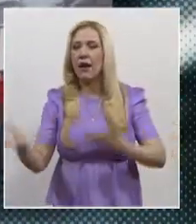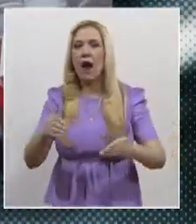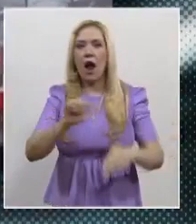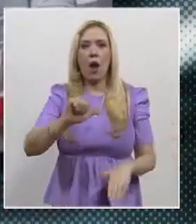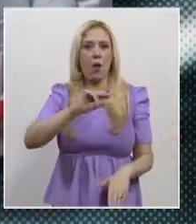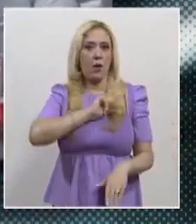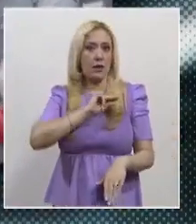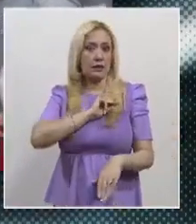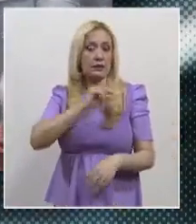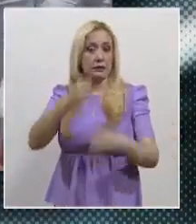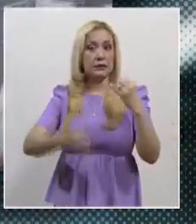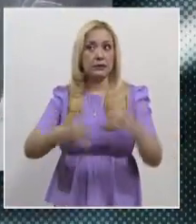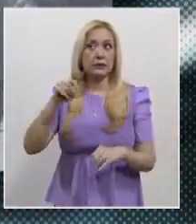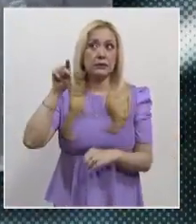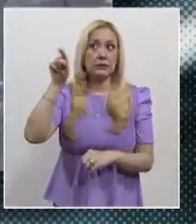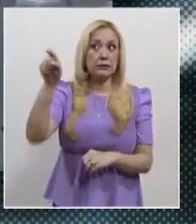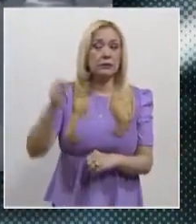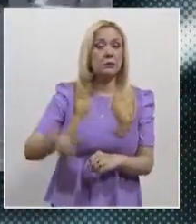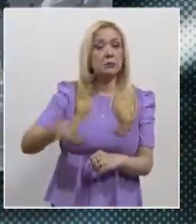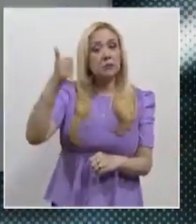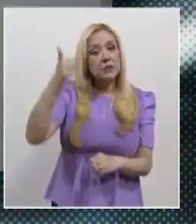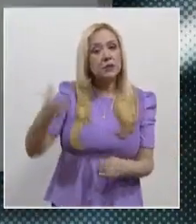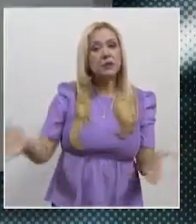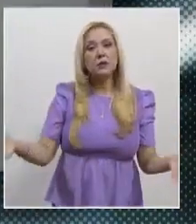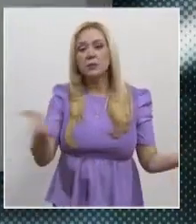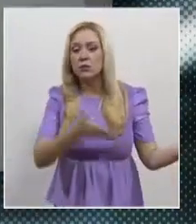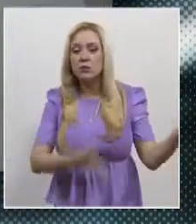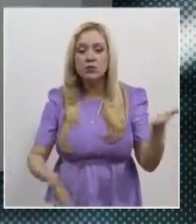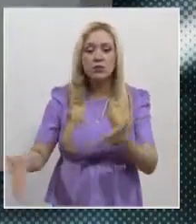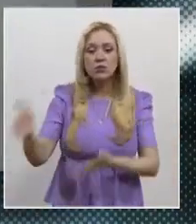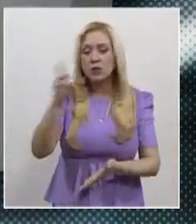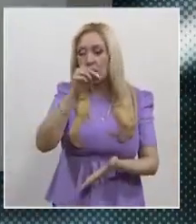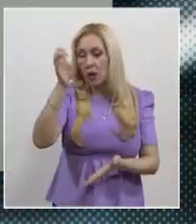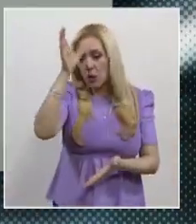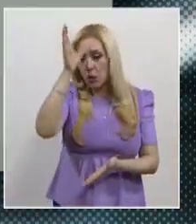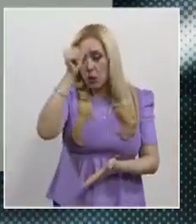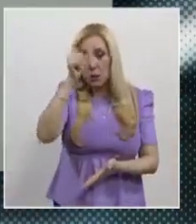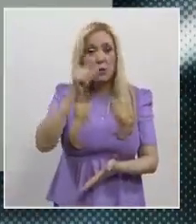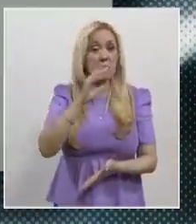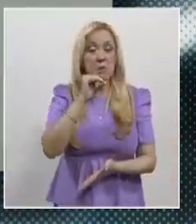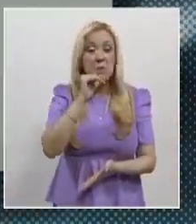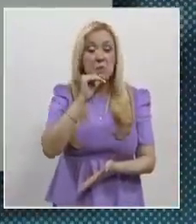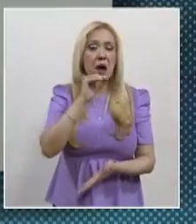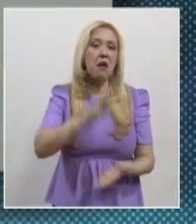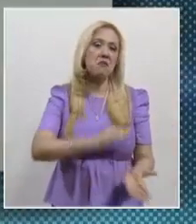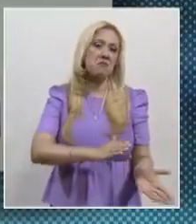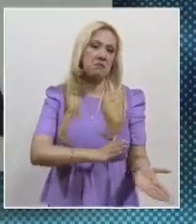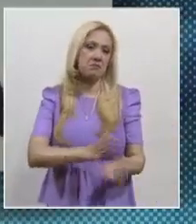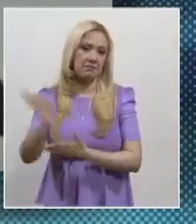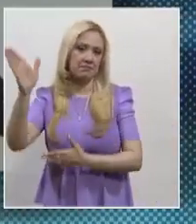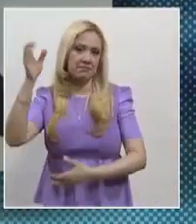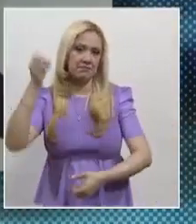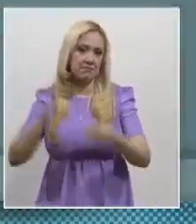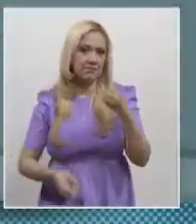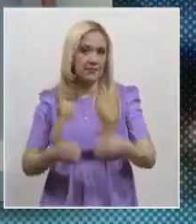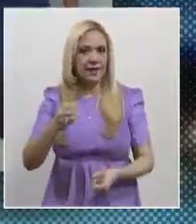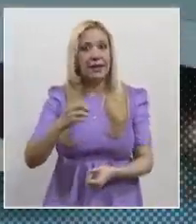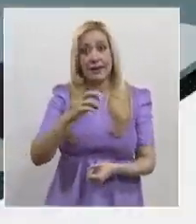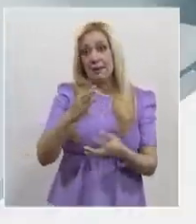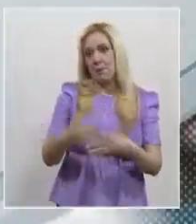especializados para que las partes involucradas en un conflicto puedan llegar a un acuerdo a través del diálogo y la mediación.